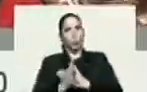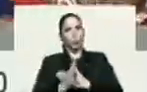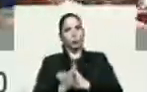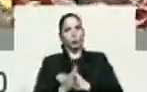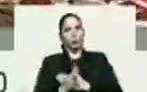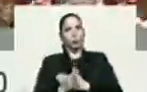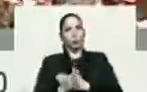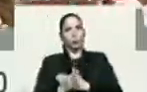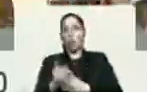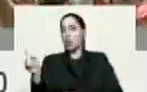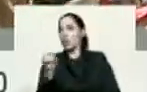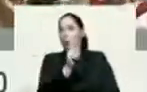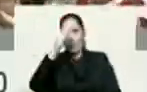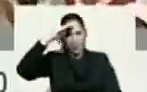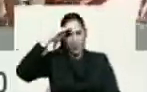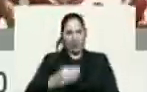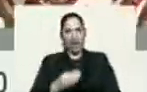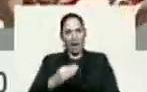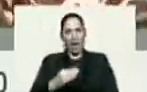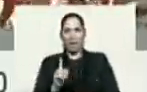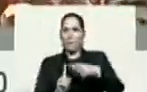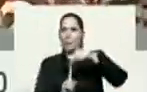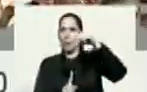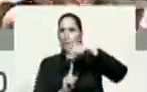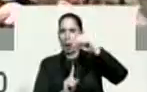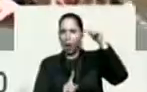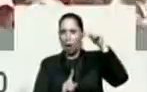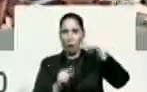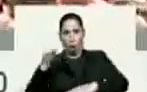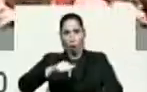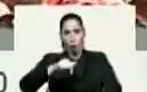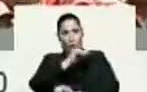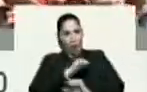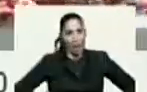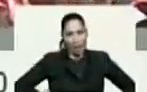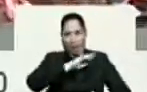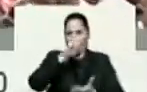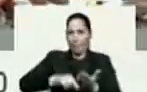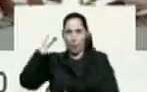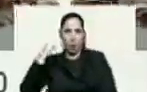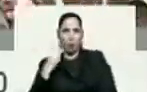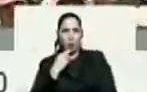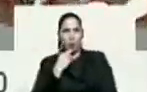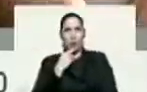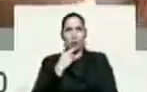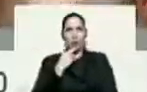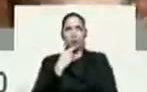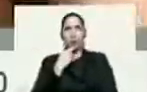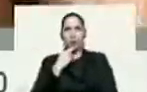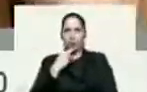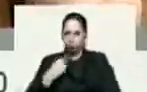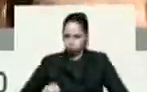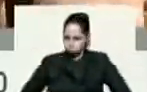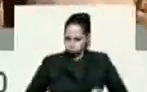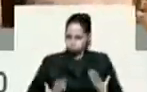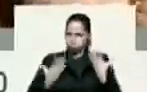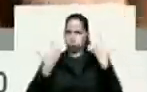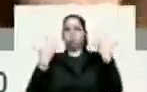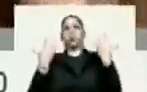No son los militares de Plaza Altamira. Hoy la Fuerza Armada Nacional Bolivariana está llena de hombres y